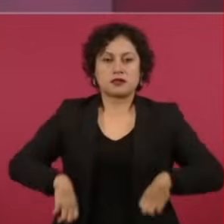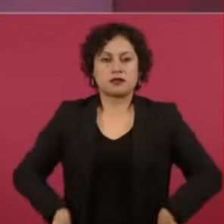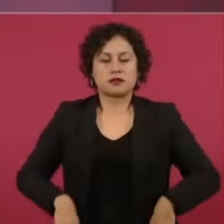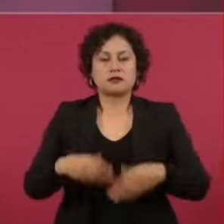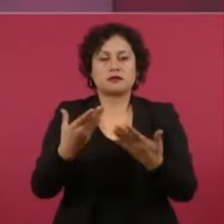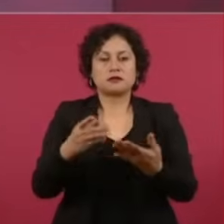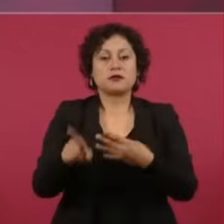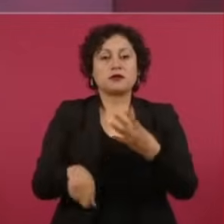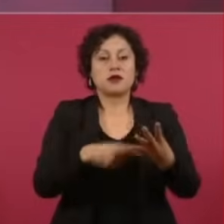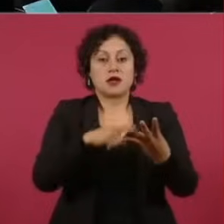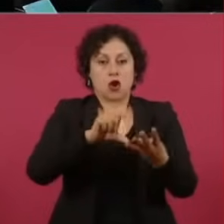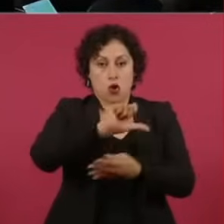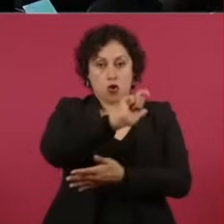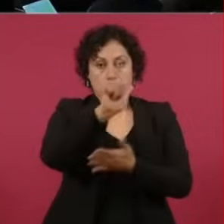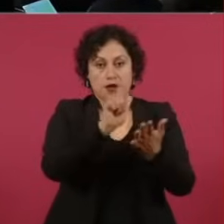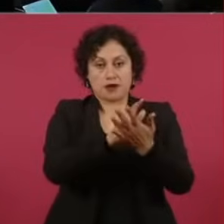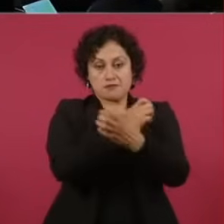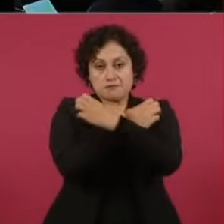Reforma educativa, igual,